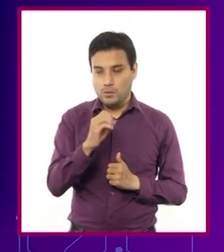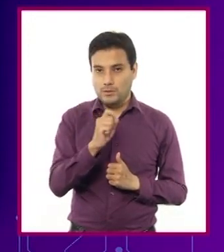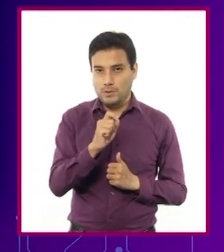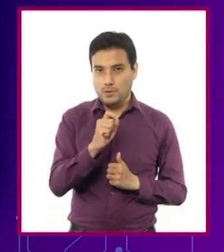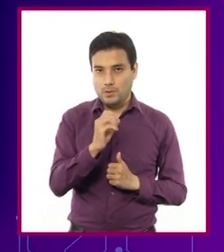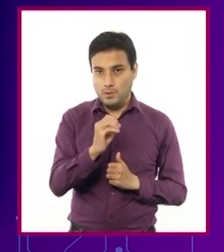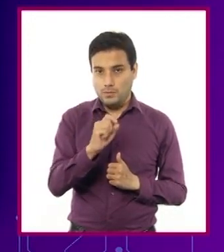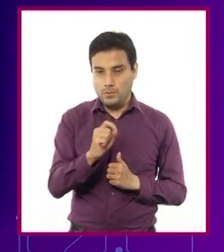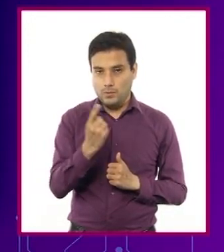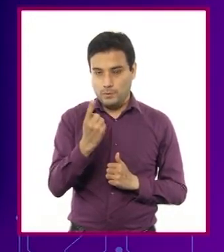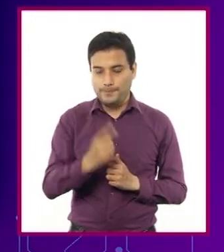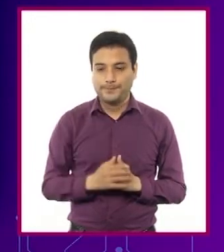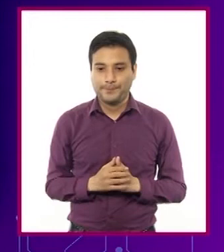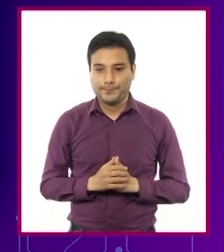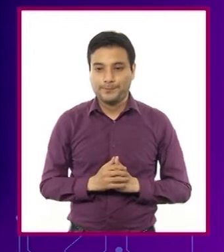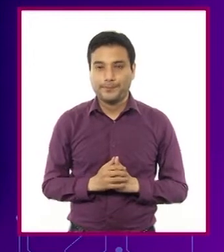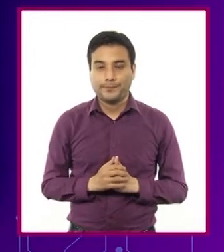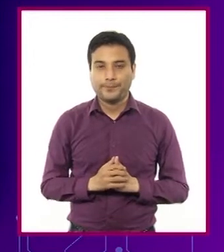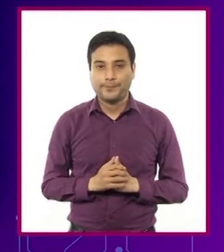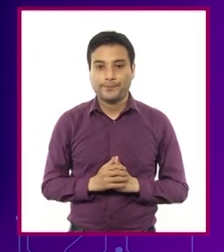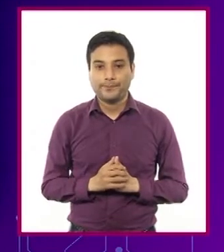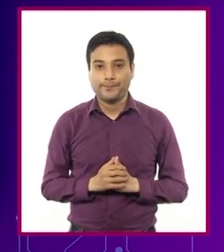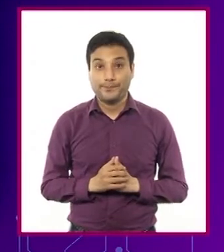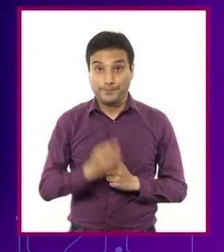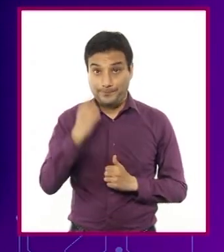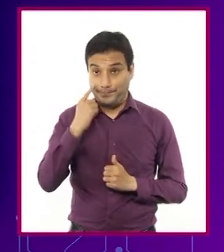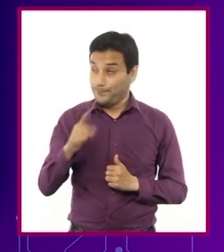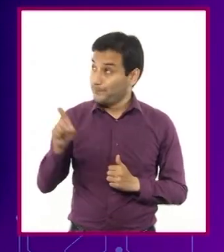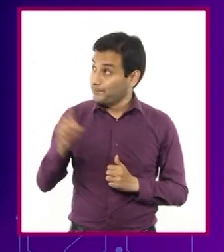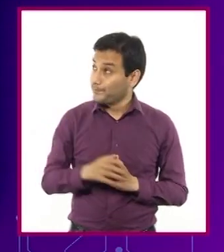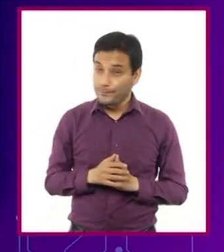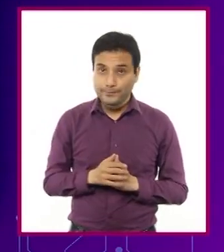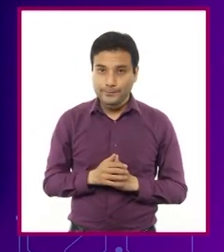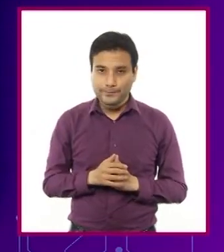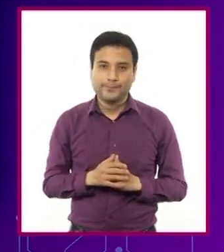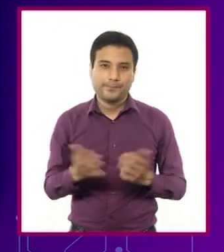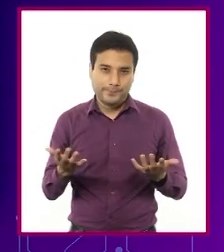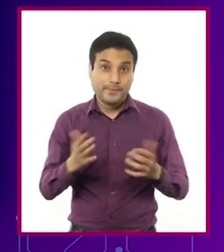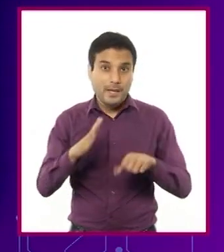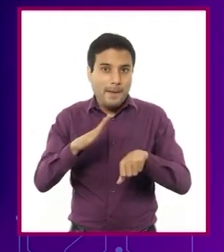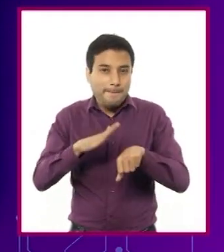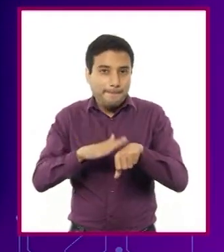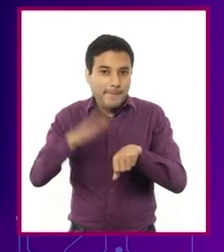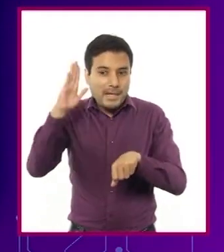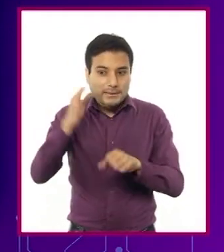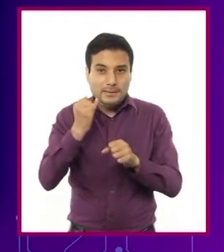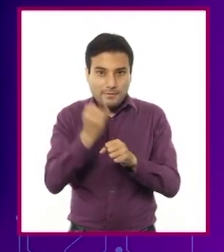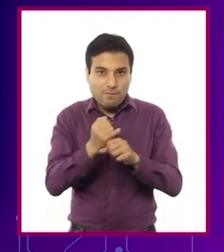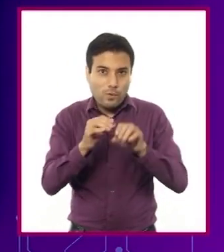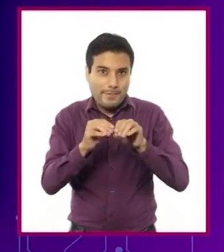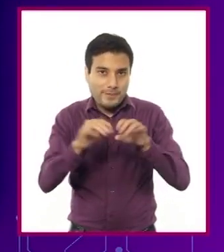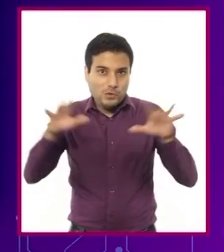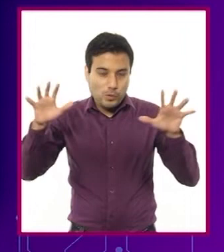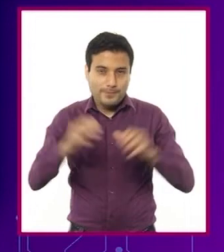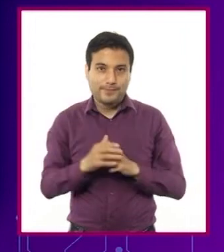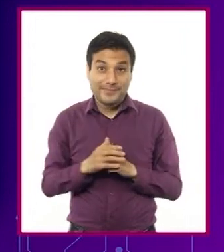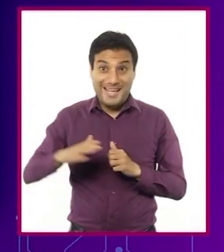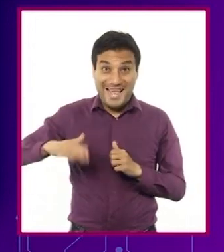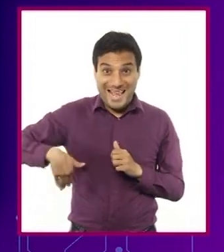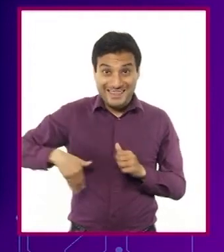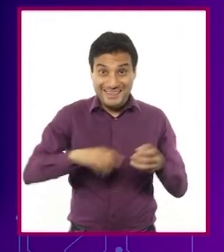0.1. Las medidas de dispersión aportan otra información que nos dan las medidas de tendencia